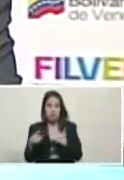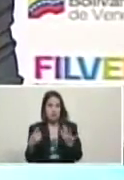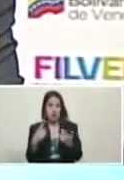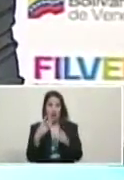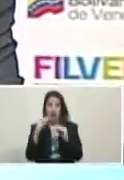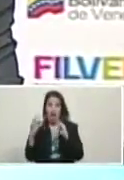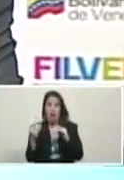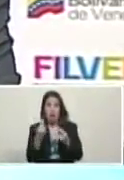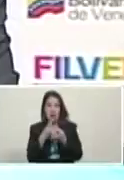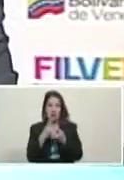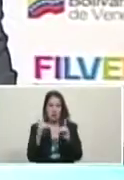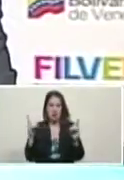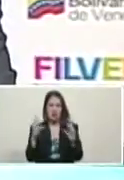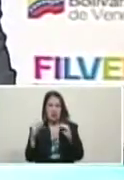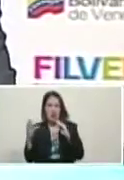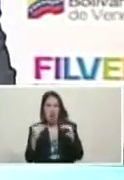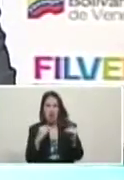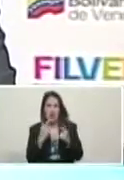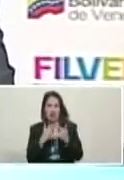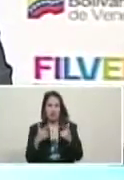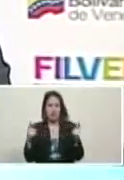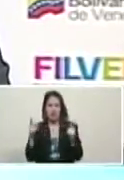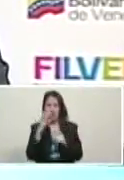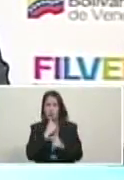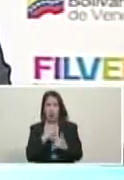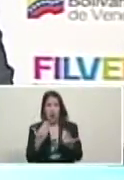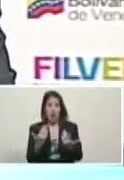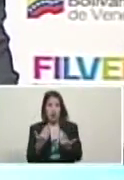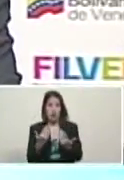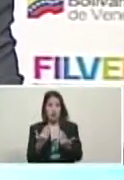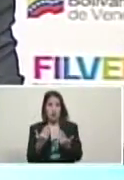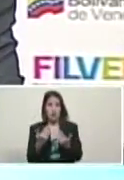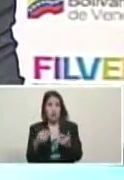democracia. Esa es la democracia de Trump.